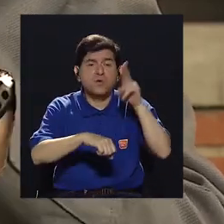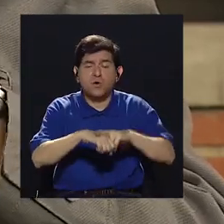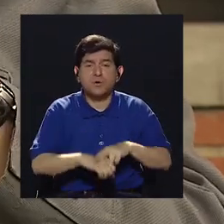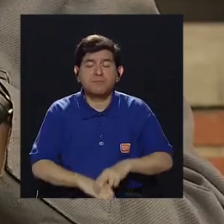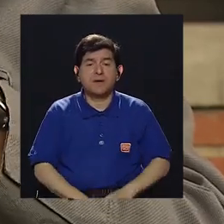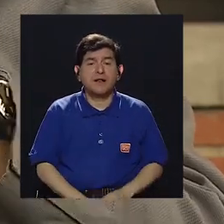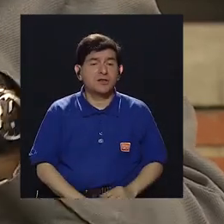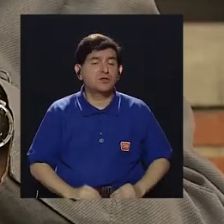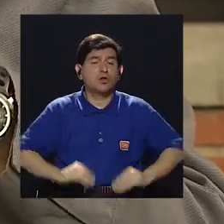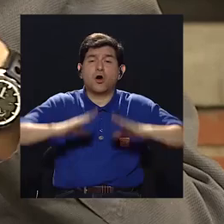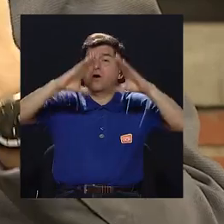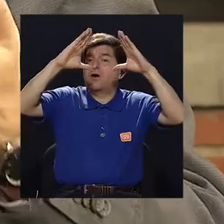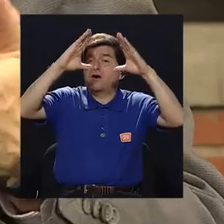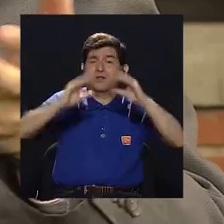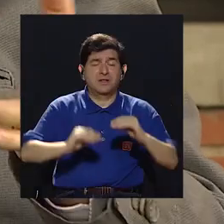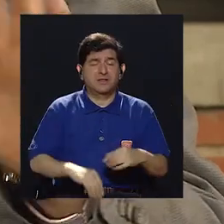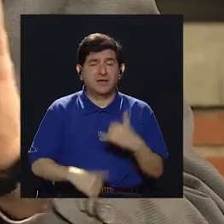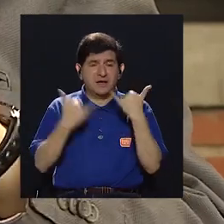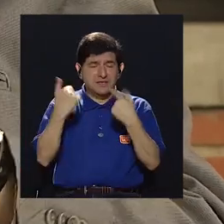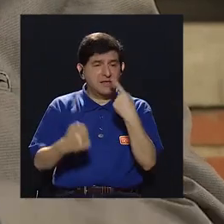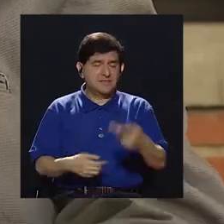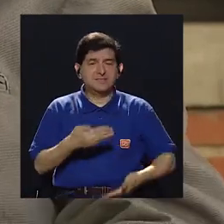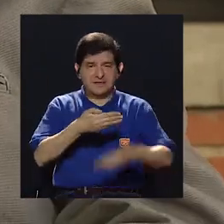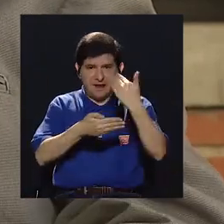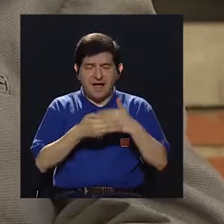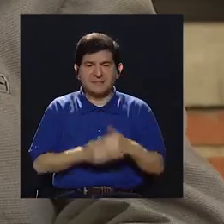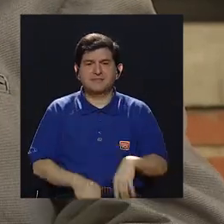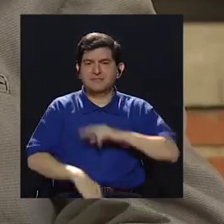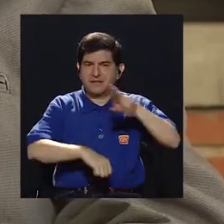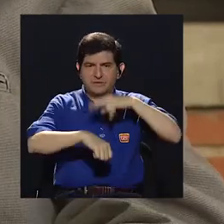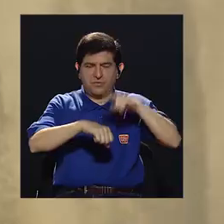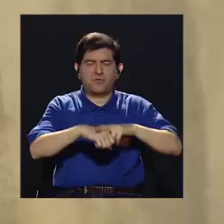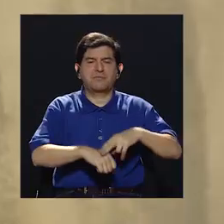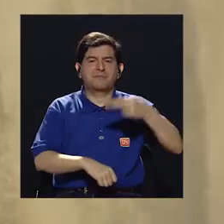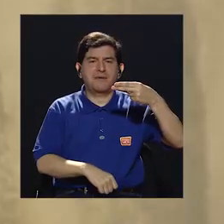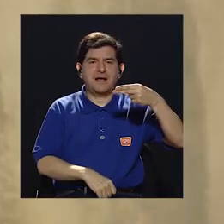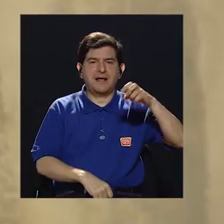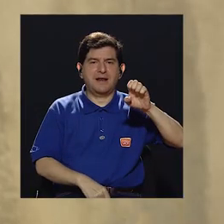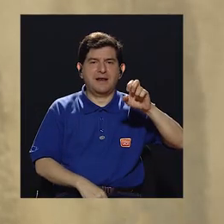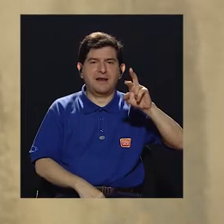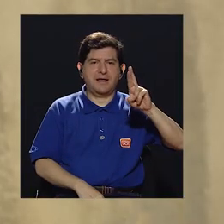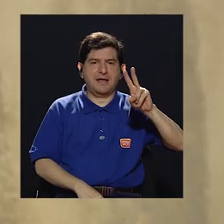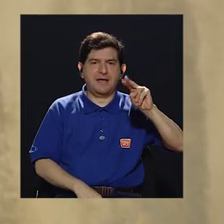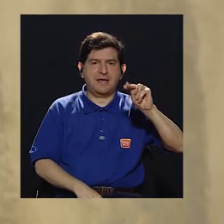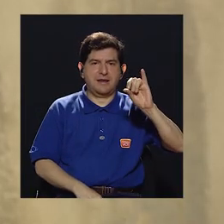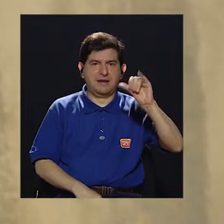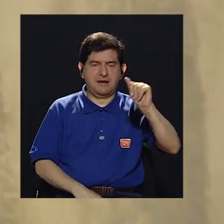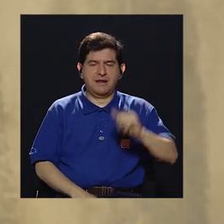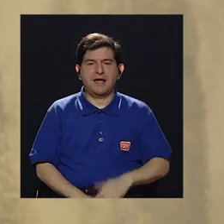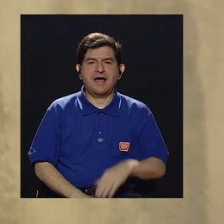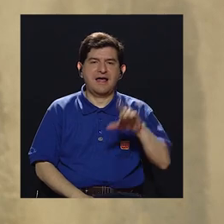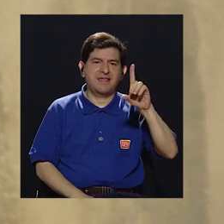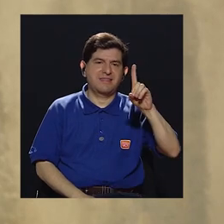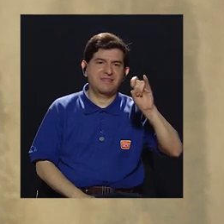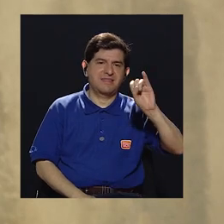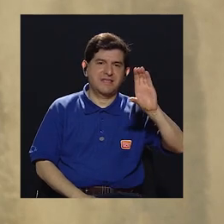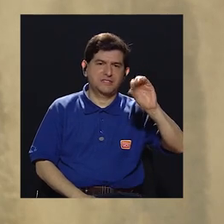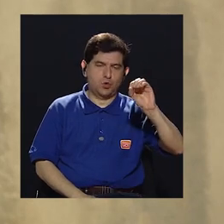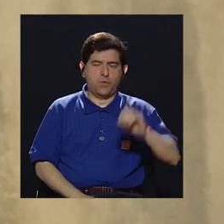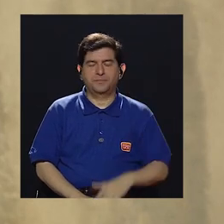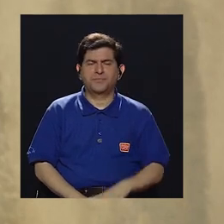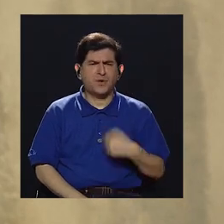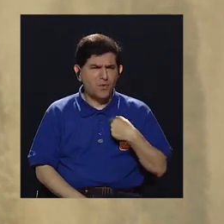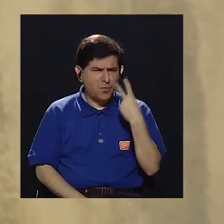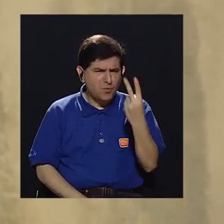más frecuente es que duela todo el día porque lo más frecuente, como ya hemos dicho, son las hernias de disco. Sí, doctor, es que todas estas preguntas se las hago porque